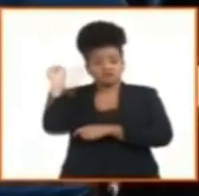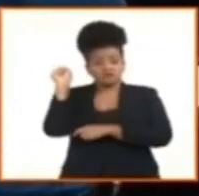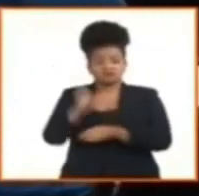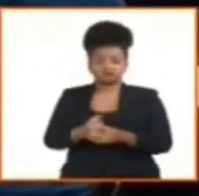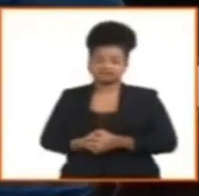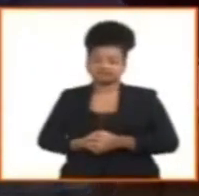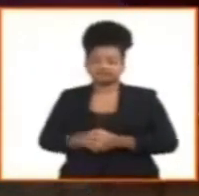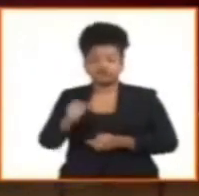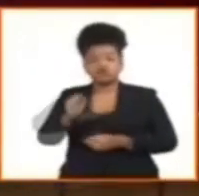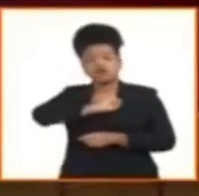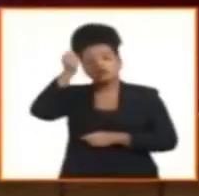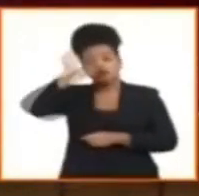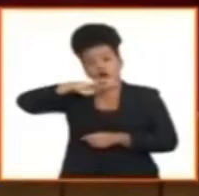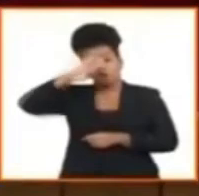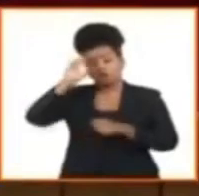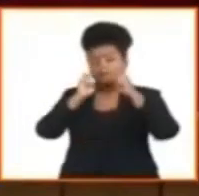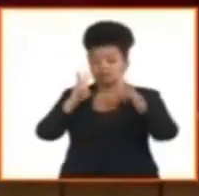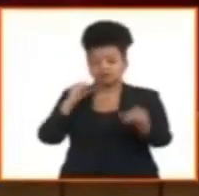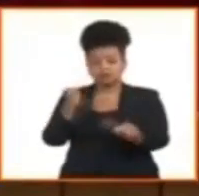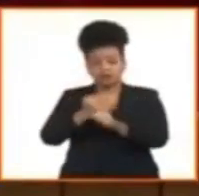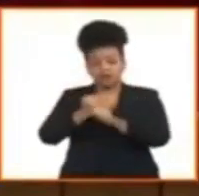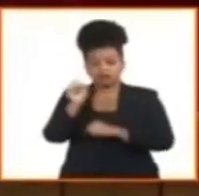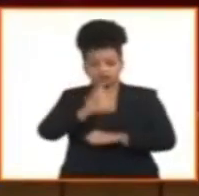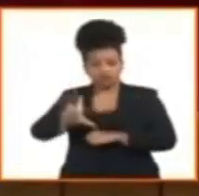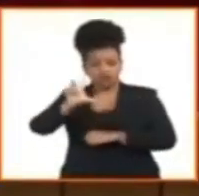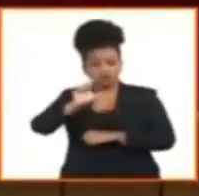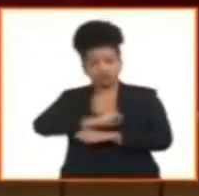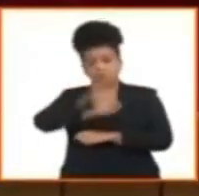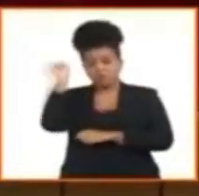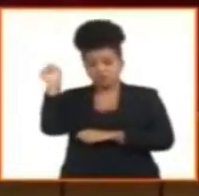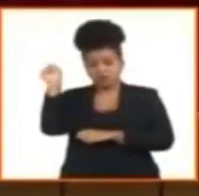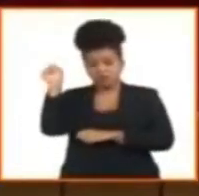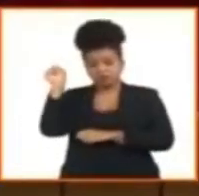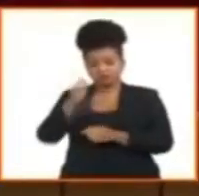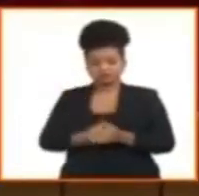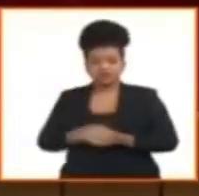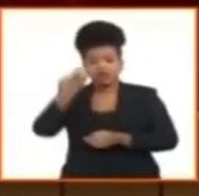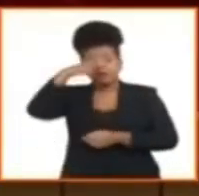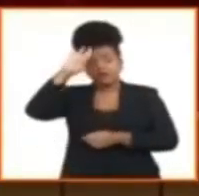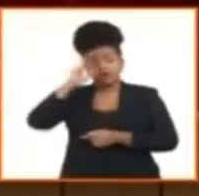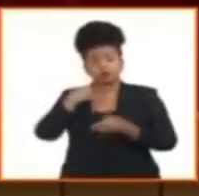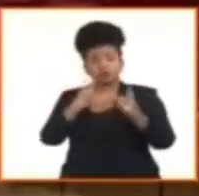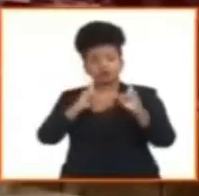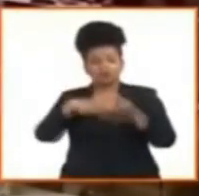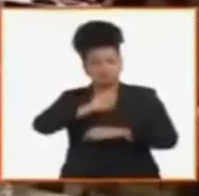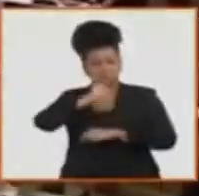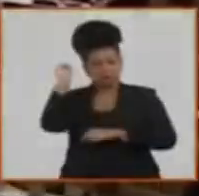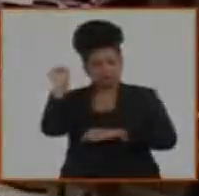¡Viva Cuba, que vive y trabaja por el socialismo! ¡Patria o muerte! ¡Venceremos!